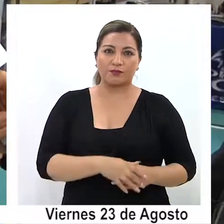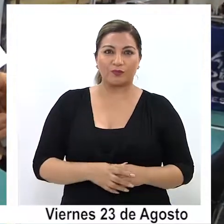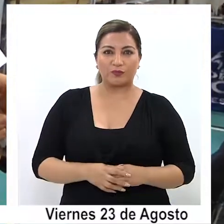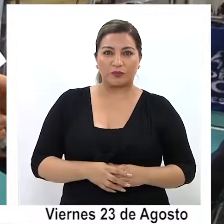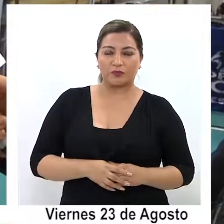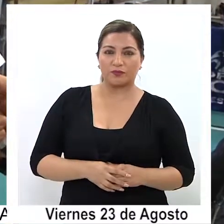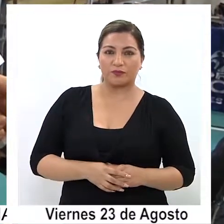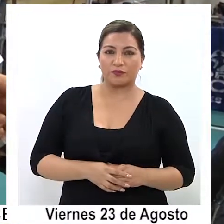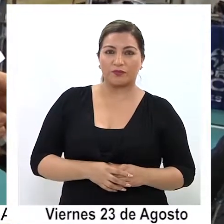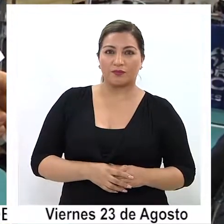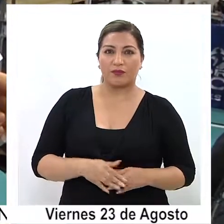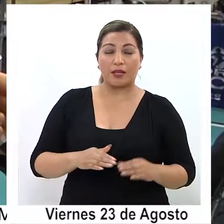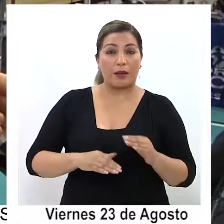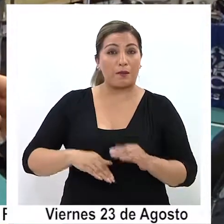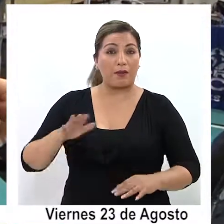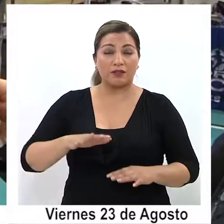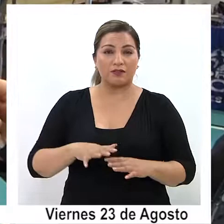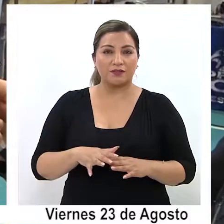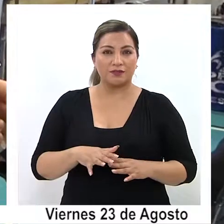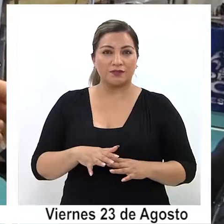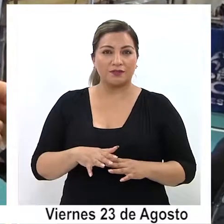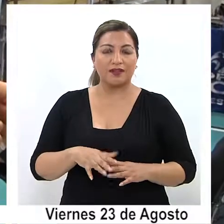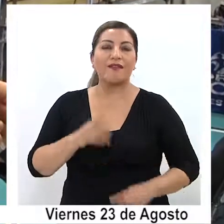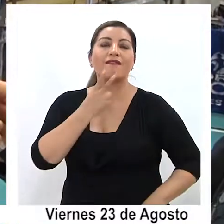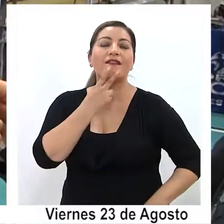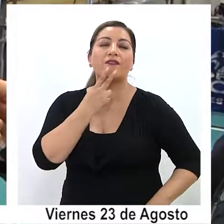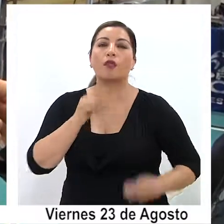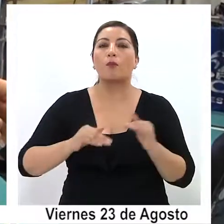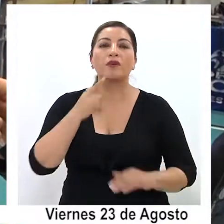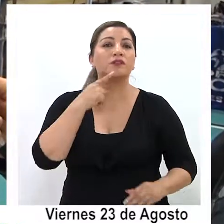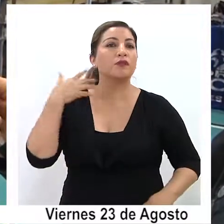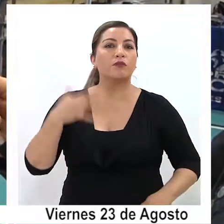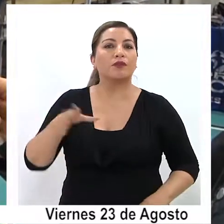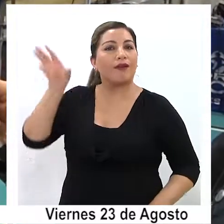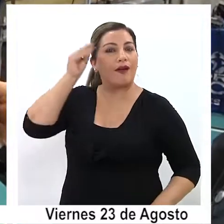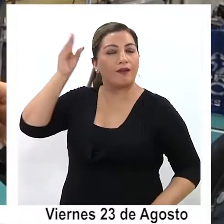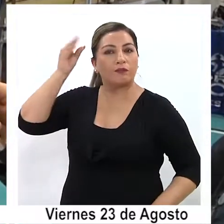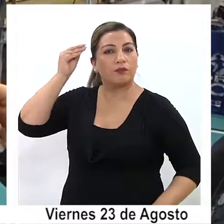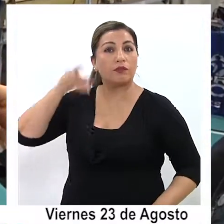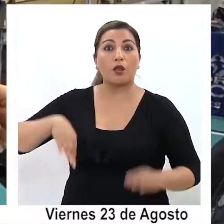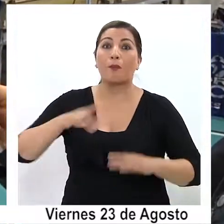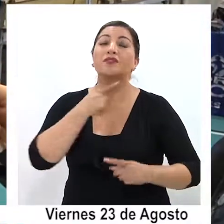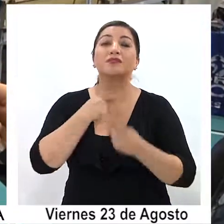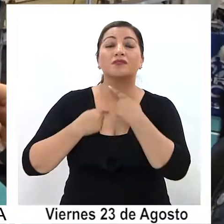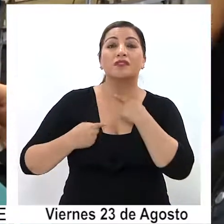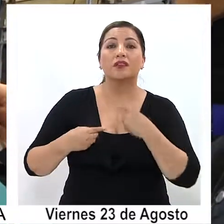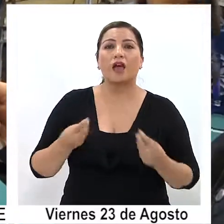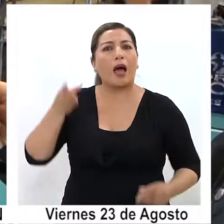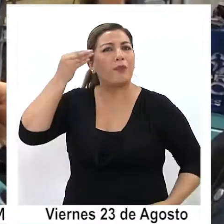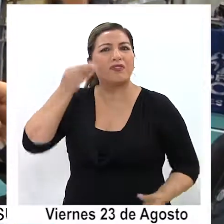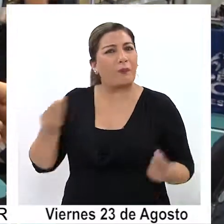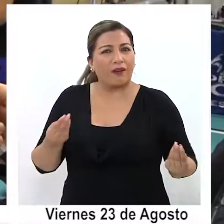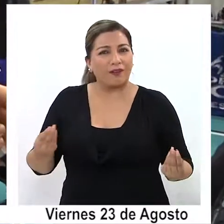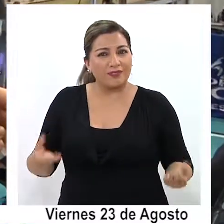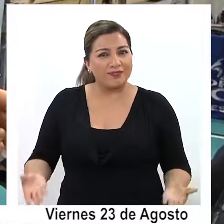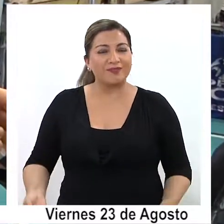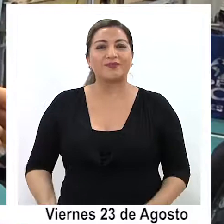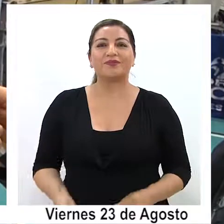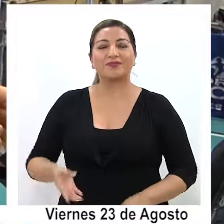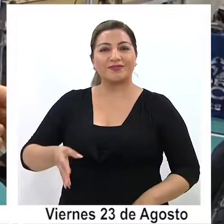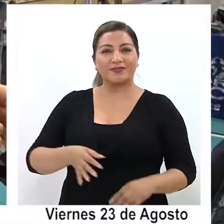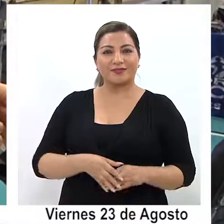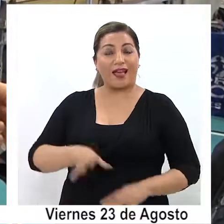que, por sobre todas las cosas, en la vida lo más importante es aprender. Y lo más interesante es aprender para qué. Entonces,